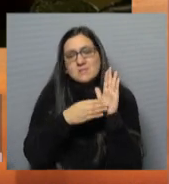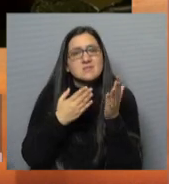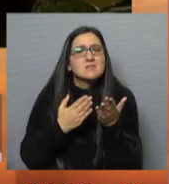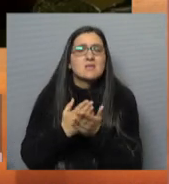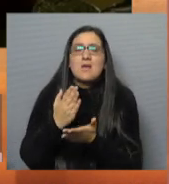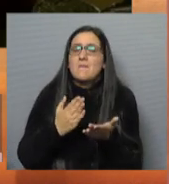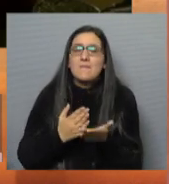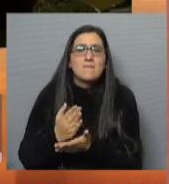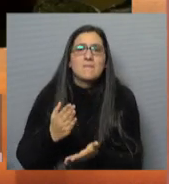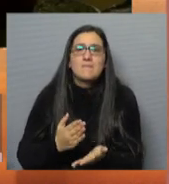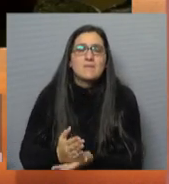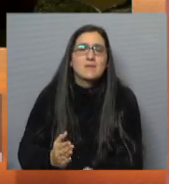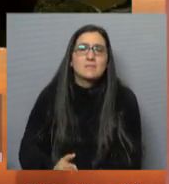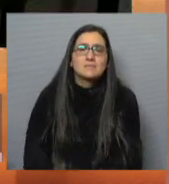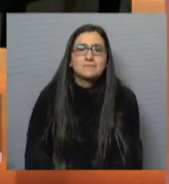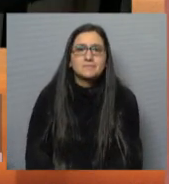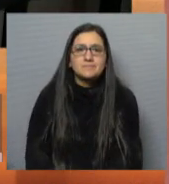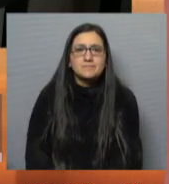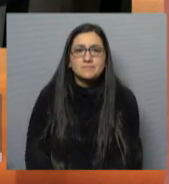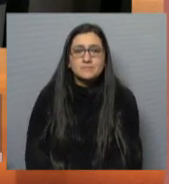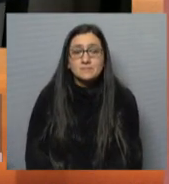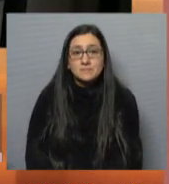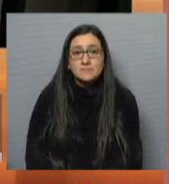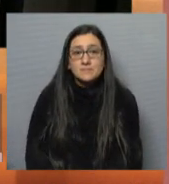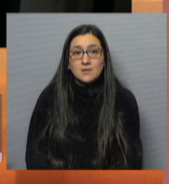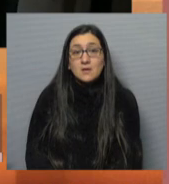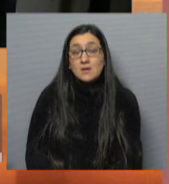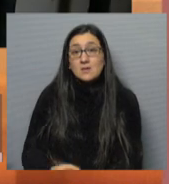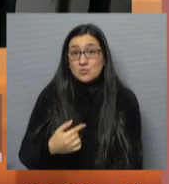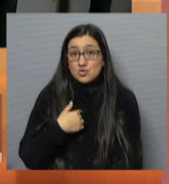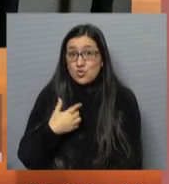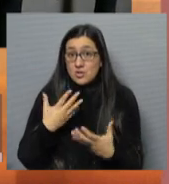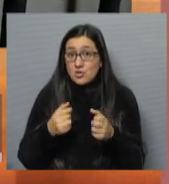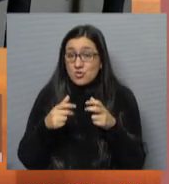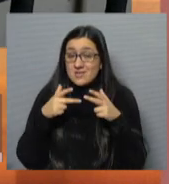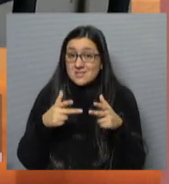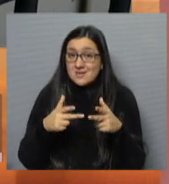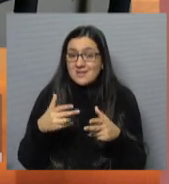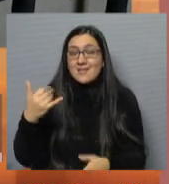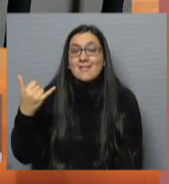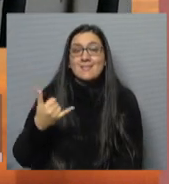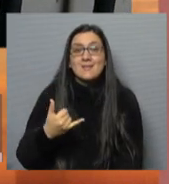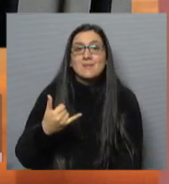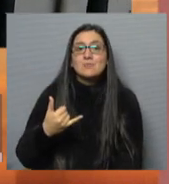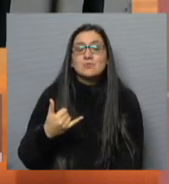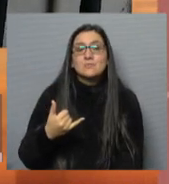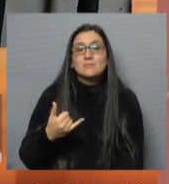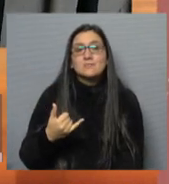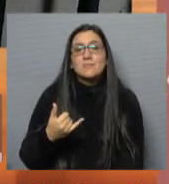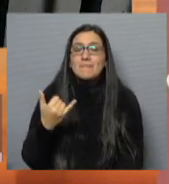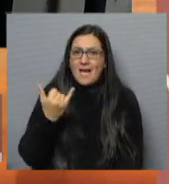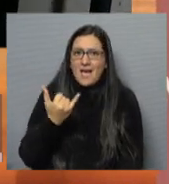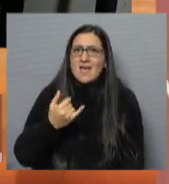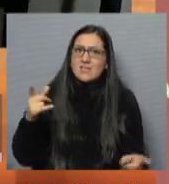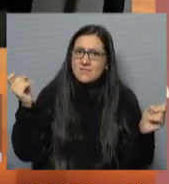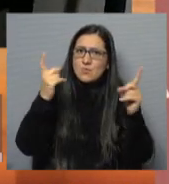a cual hay que asignar recursos. Es decir, pero lo que quiero recalcar es que tenemos, a pesar de que hay